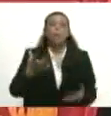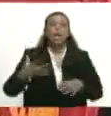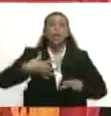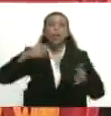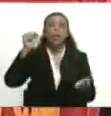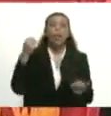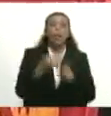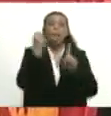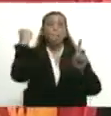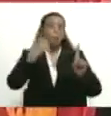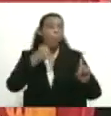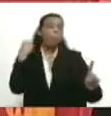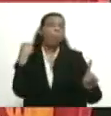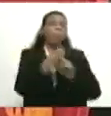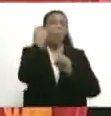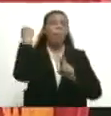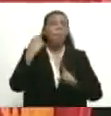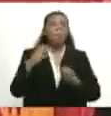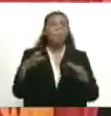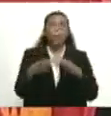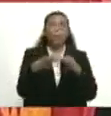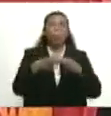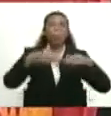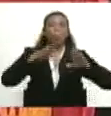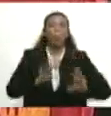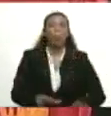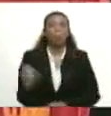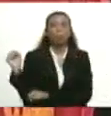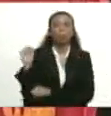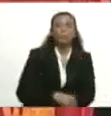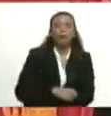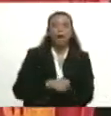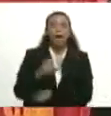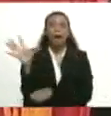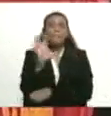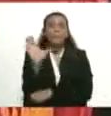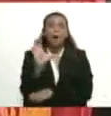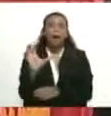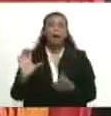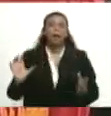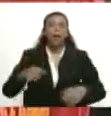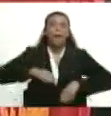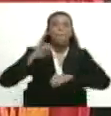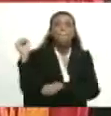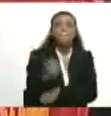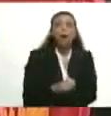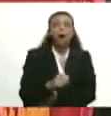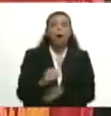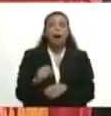de Estado que ellos están organizando, que viene una desobediencia civil.